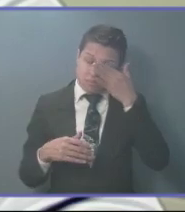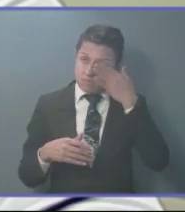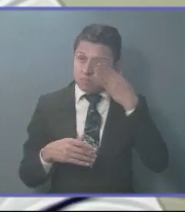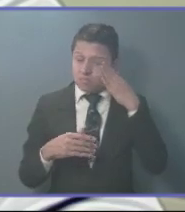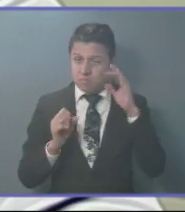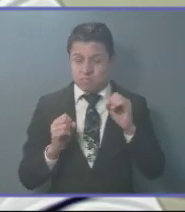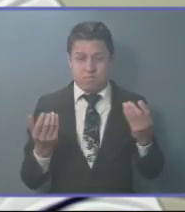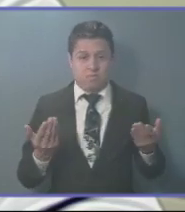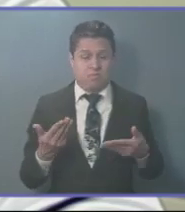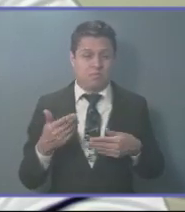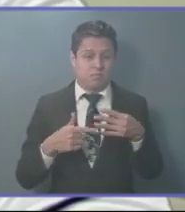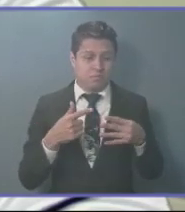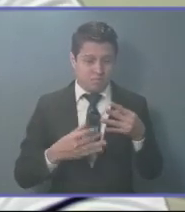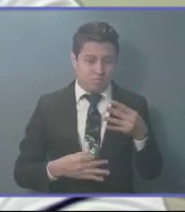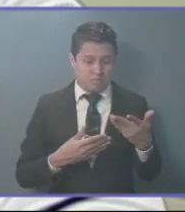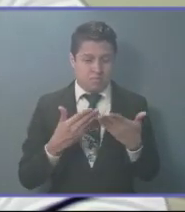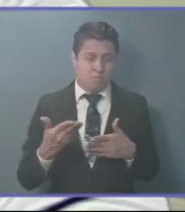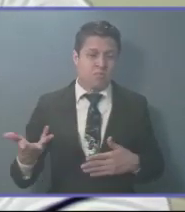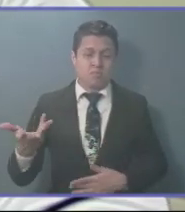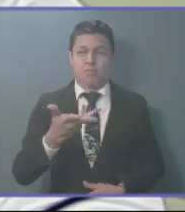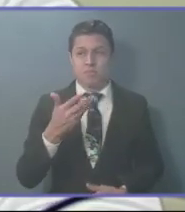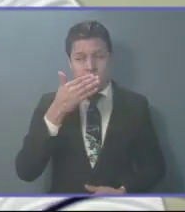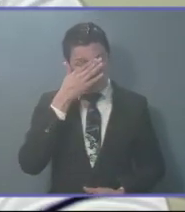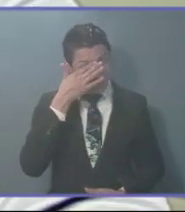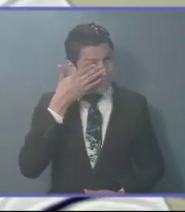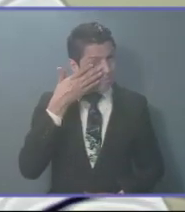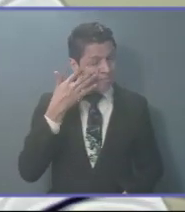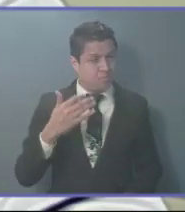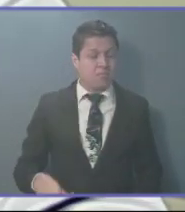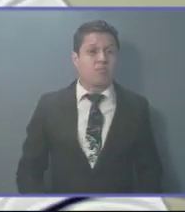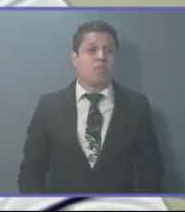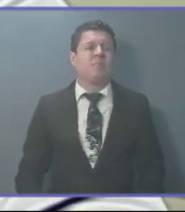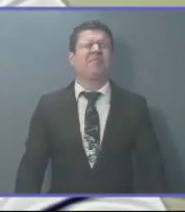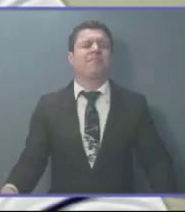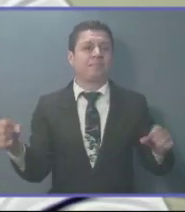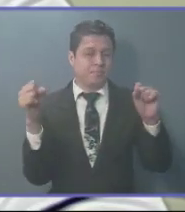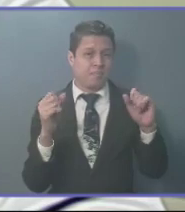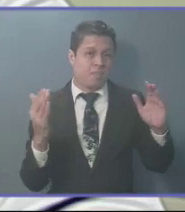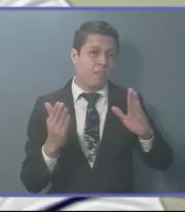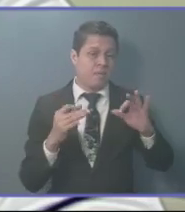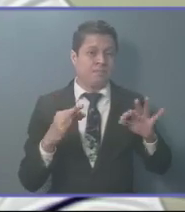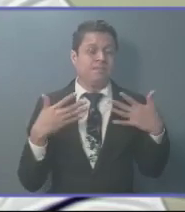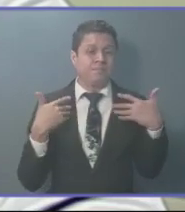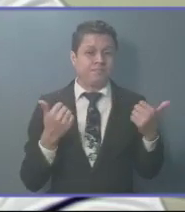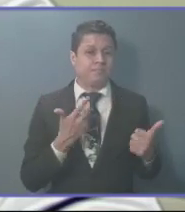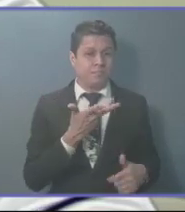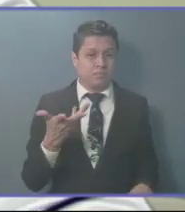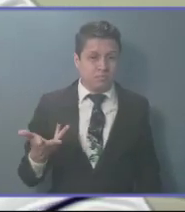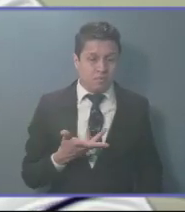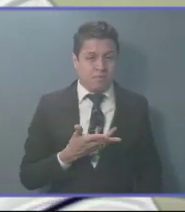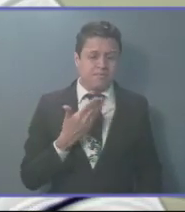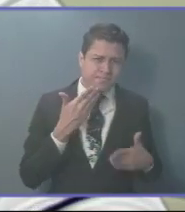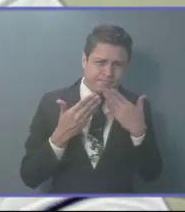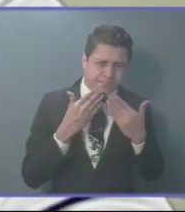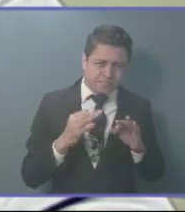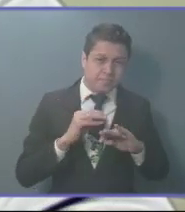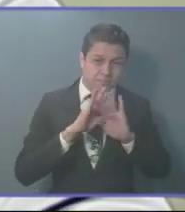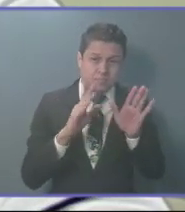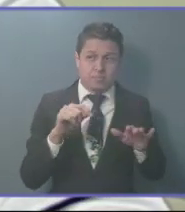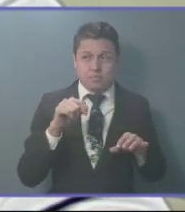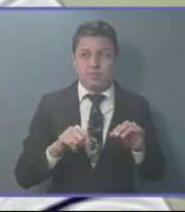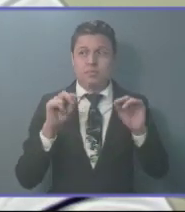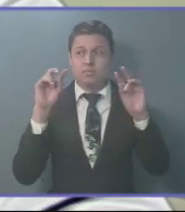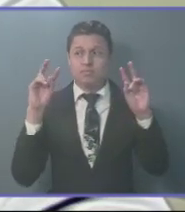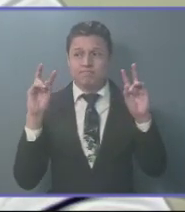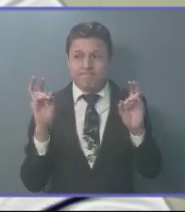una legislación que nos permitiera enfrentar en una manera de salud y sanitaria. Y déjeme decirle que este